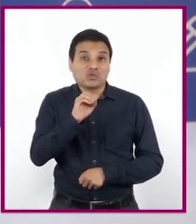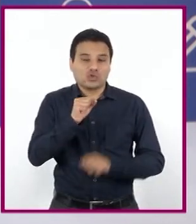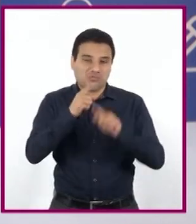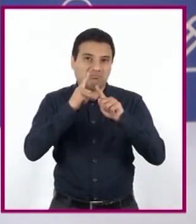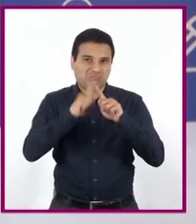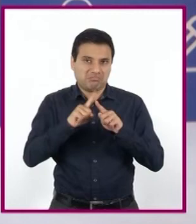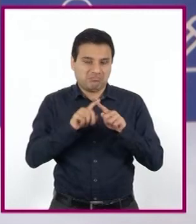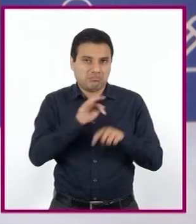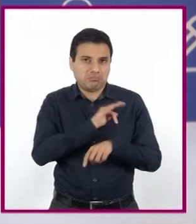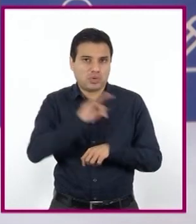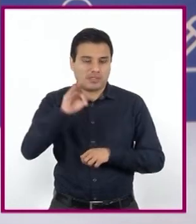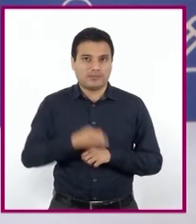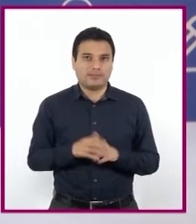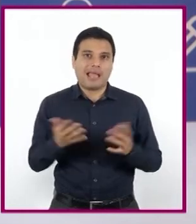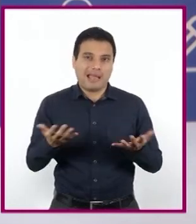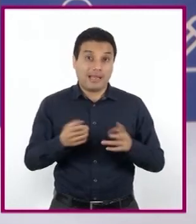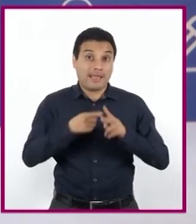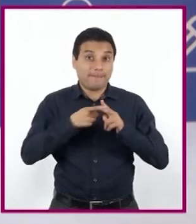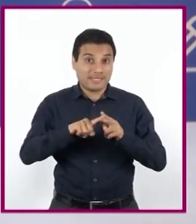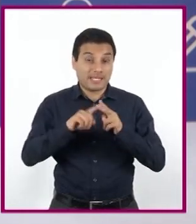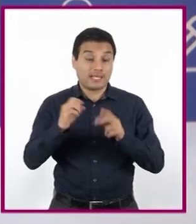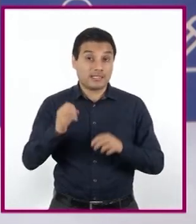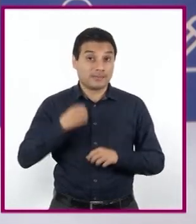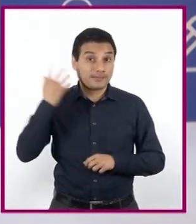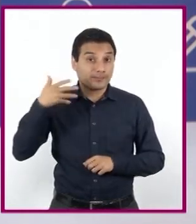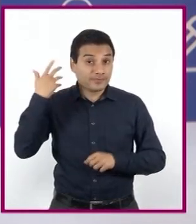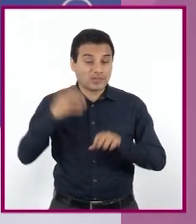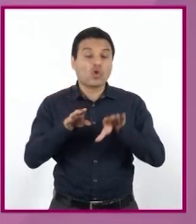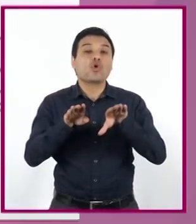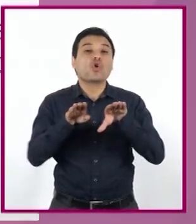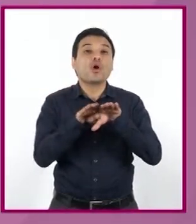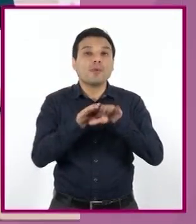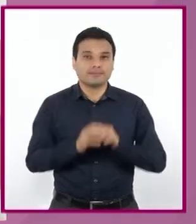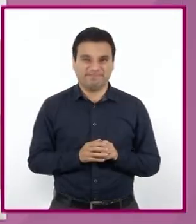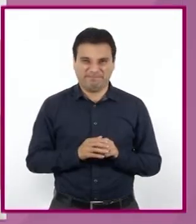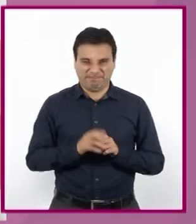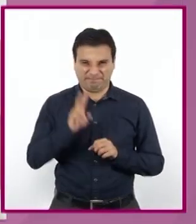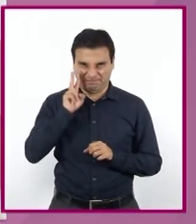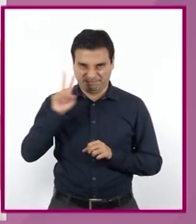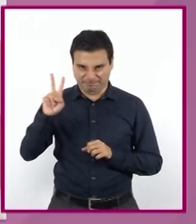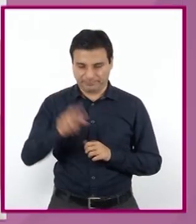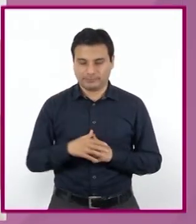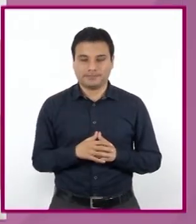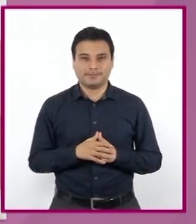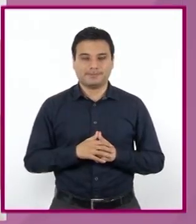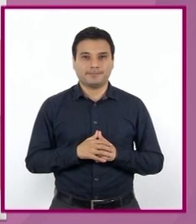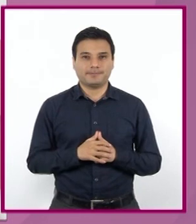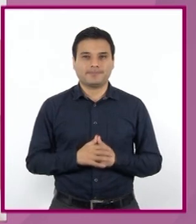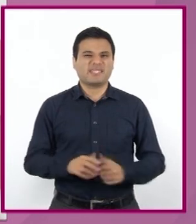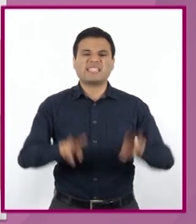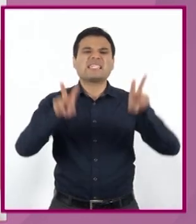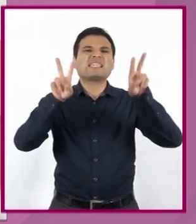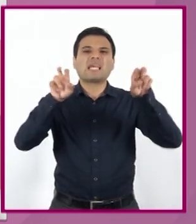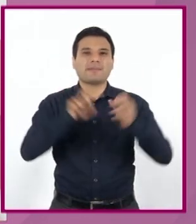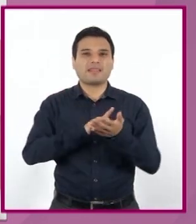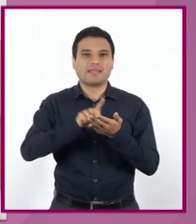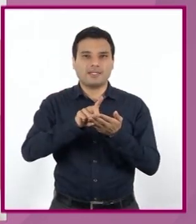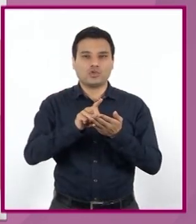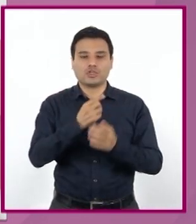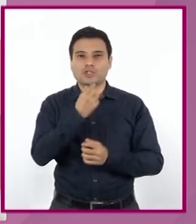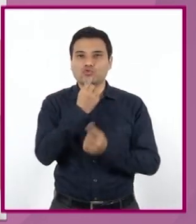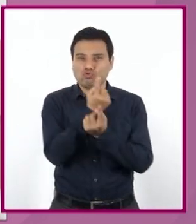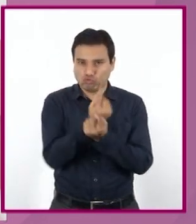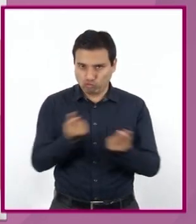Con ello, el inicio de la exposición quedaría de la siguiente manera. Sobre mi tema de los derechos de las